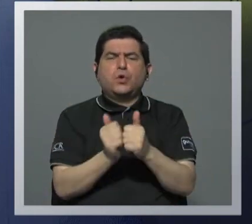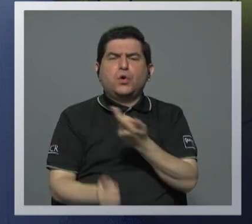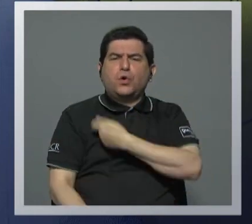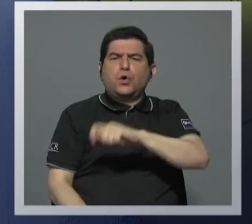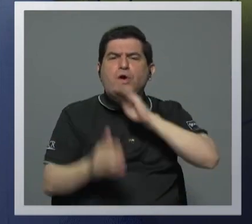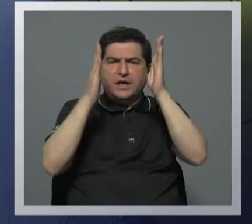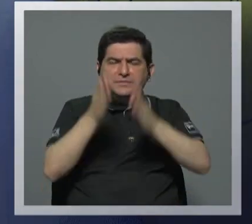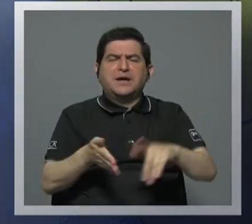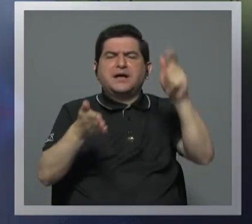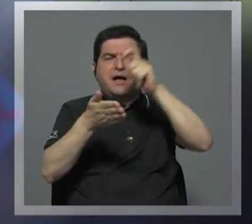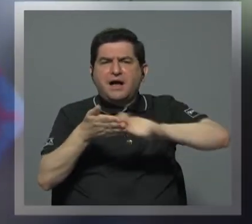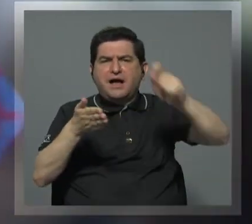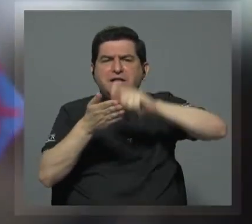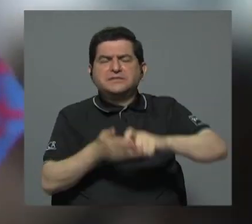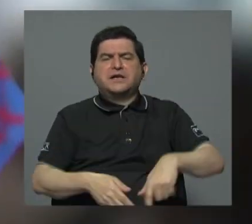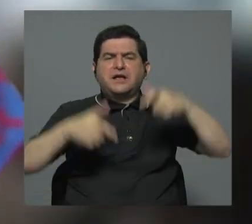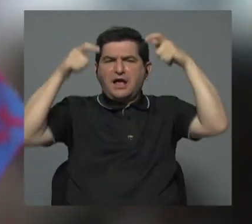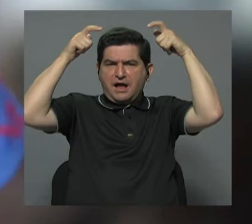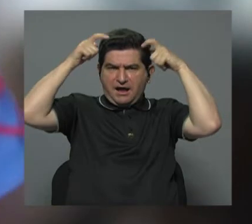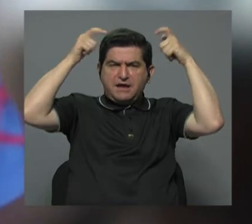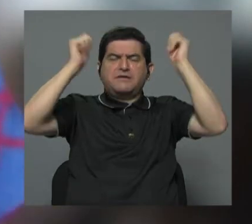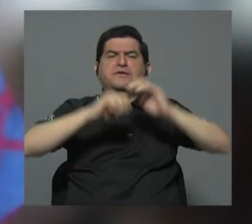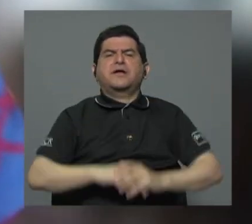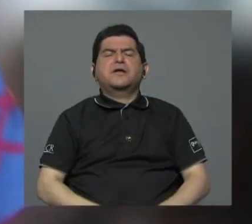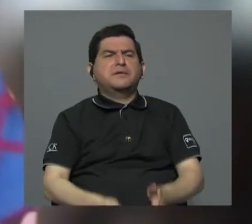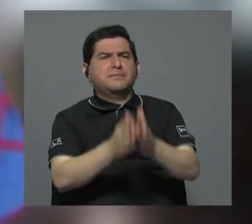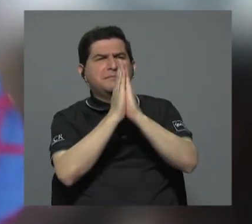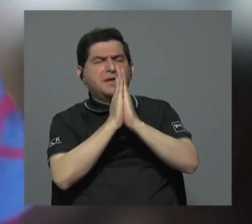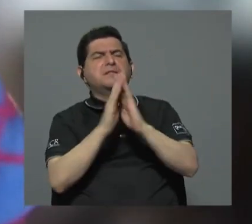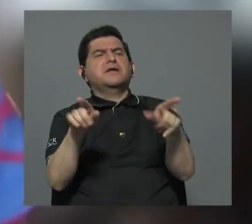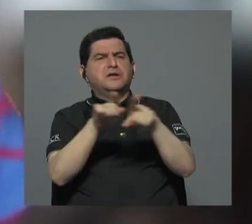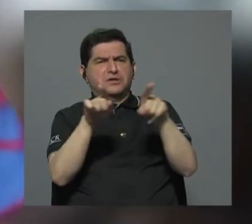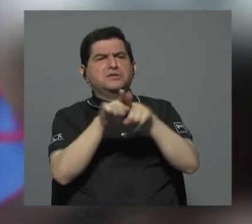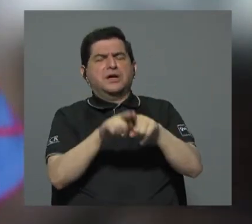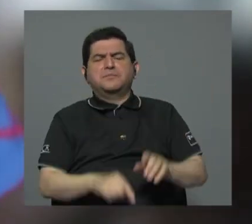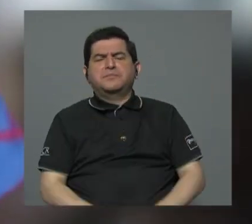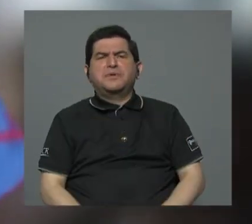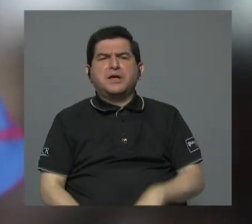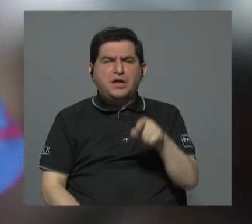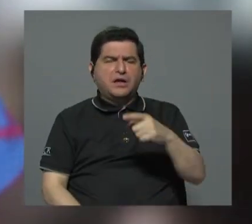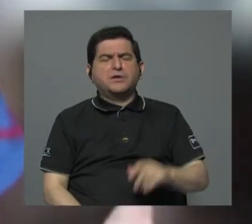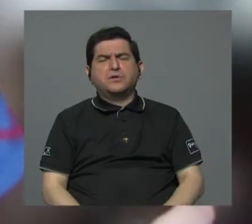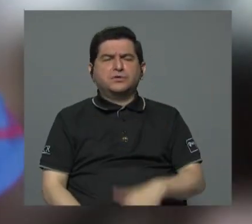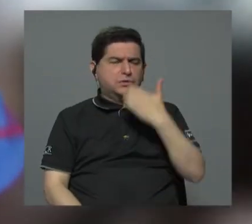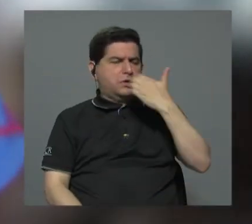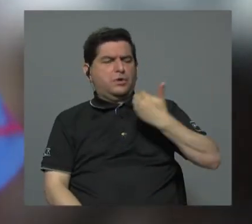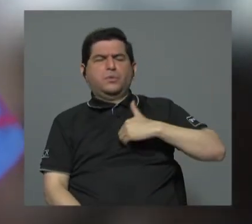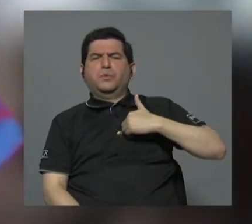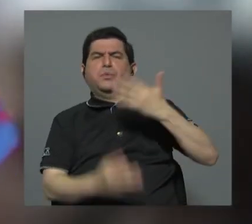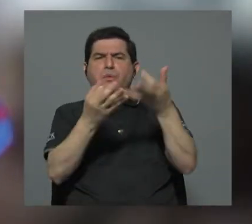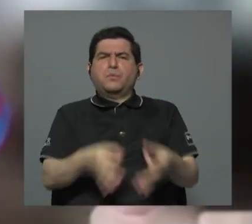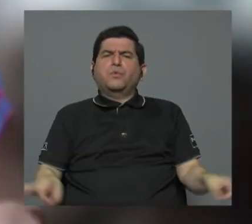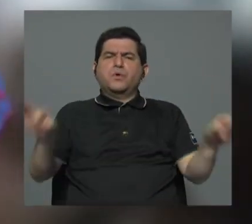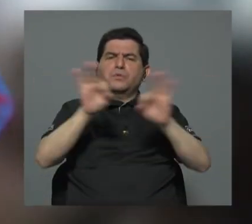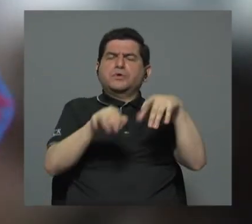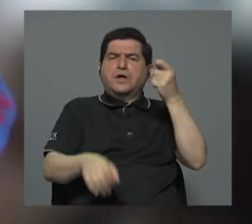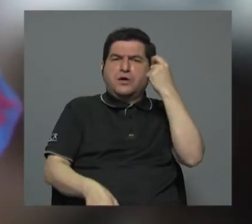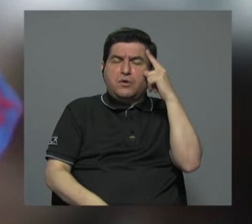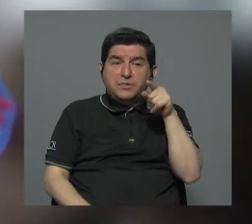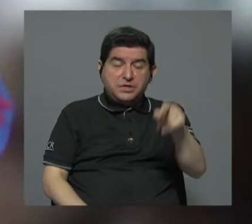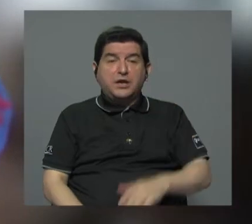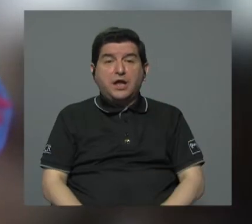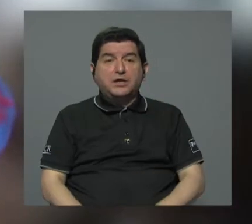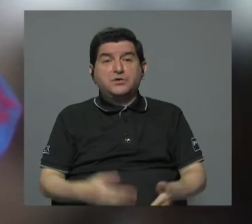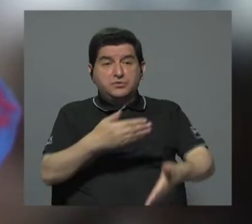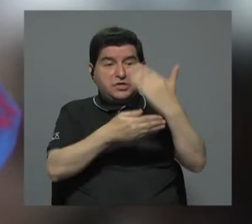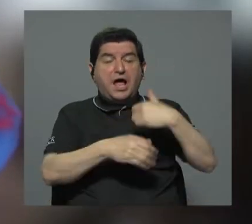empiezan a escribirle al rey, al monarca, para decirle que ellos quieren también un privilegio, porque es muy importante, tenemos que entender que acaban de ser